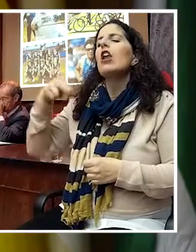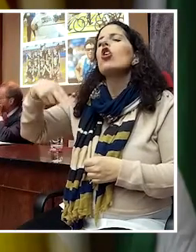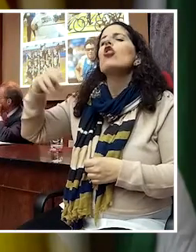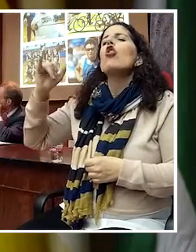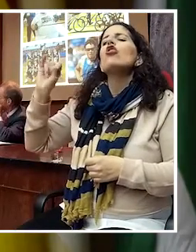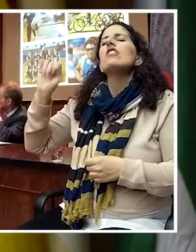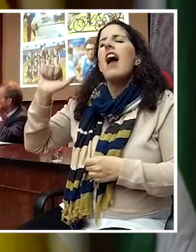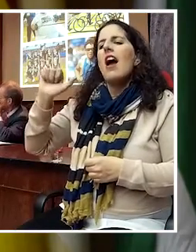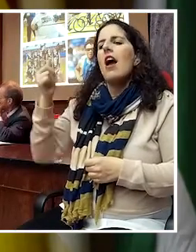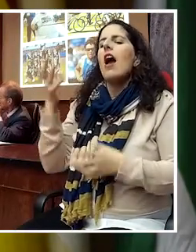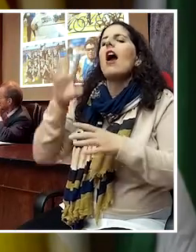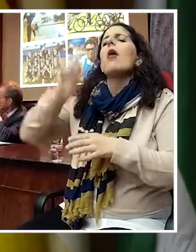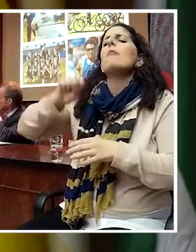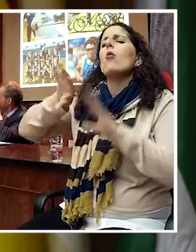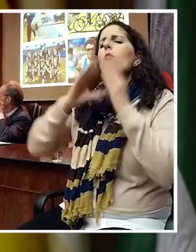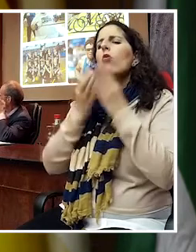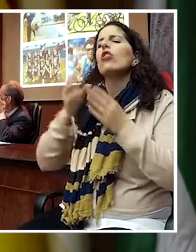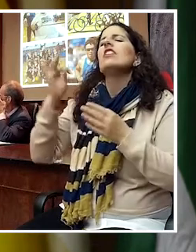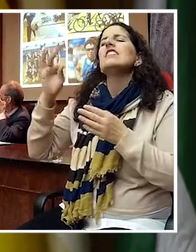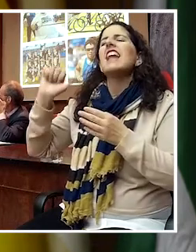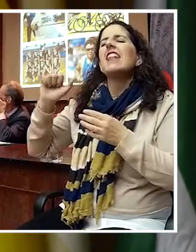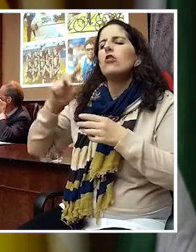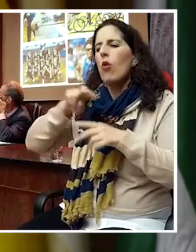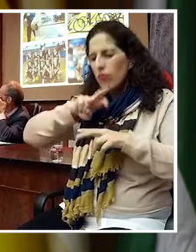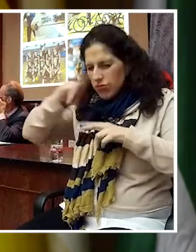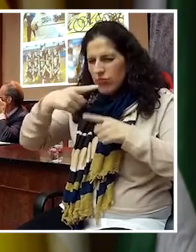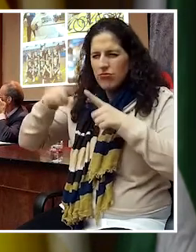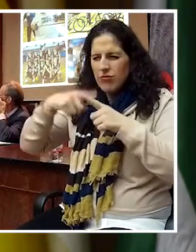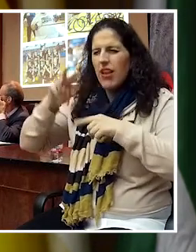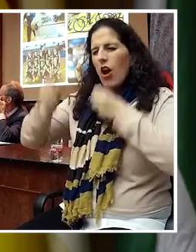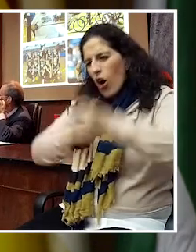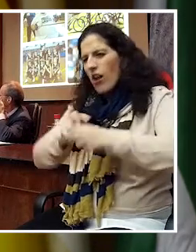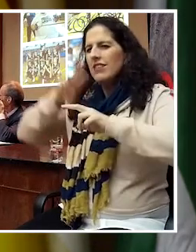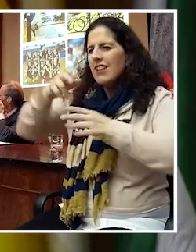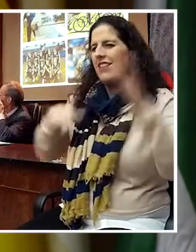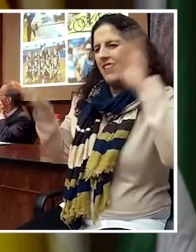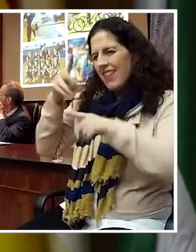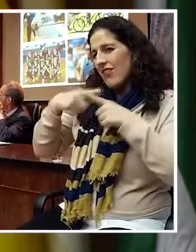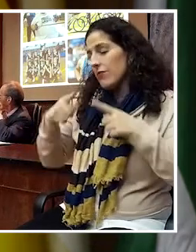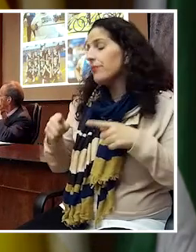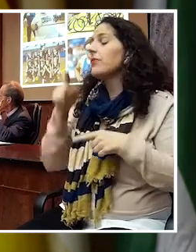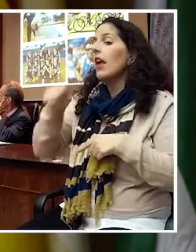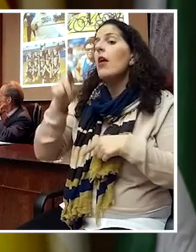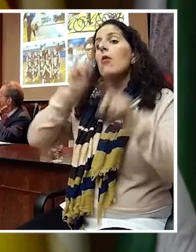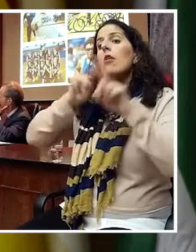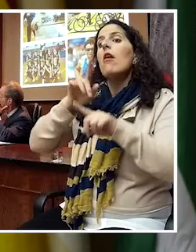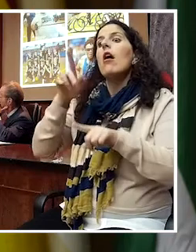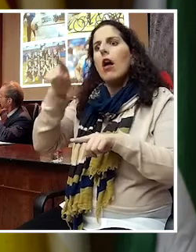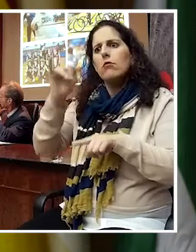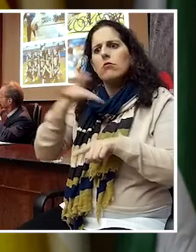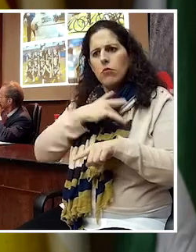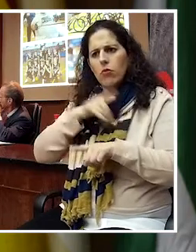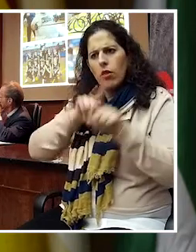es campeón del mundo de triatlón. Probablemente es el deporte más exigente que existe, a pesar de tener una cardiopatía relevante.